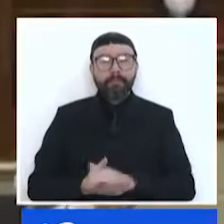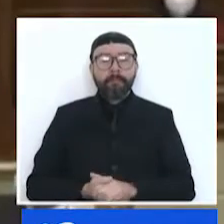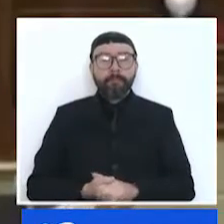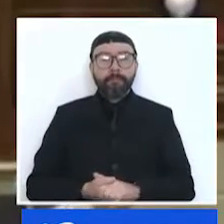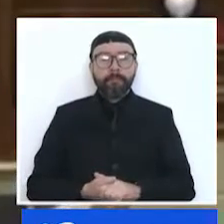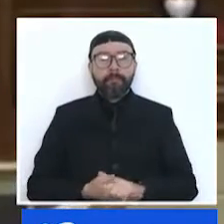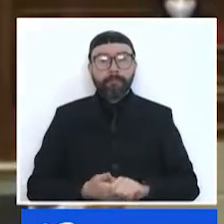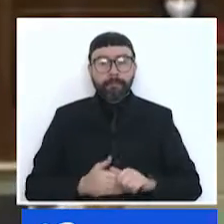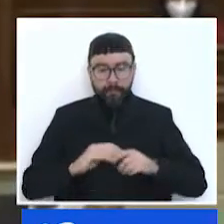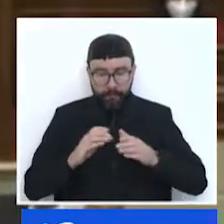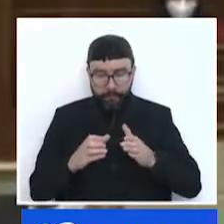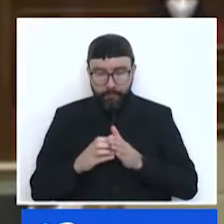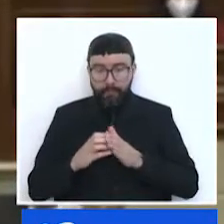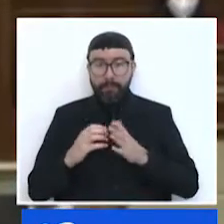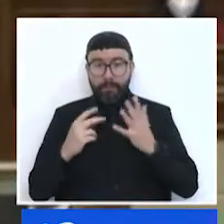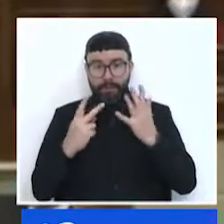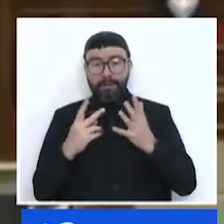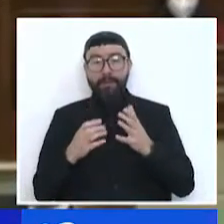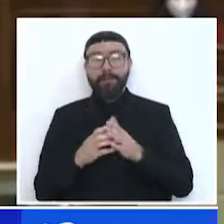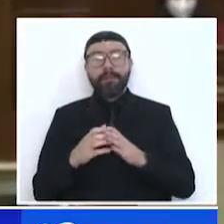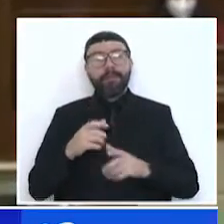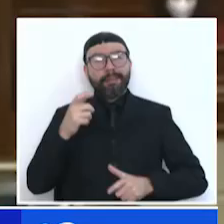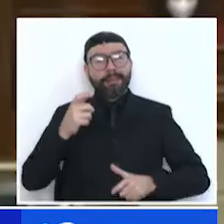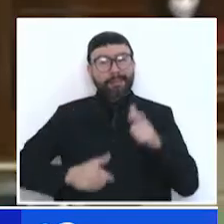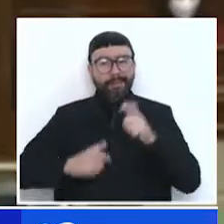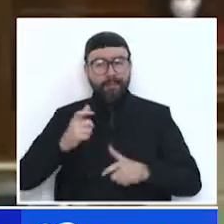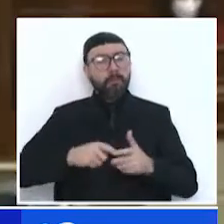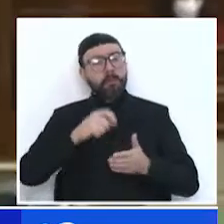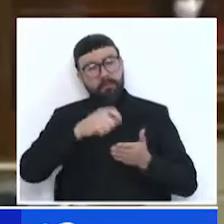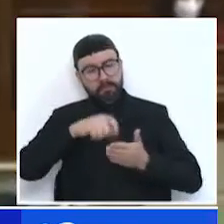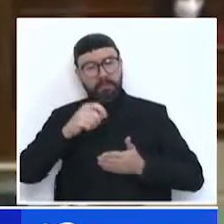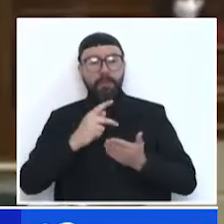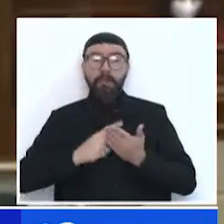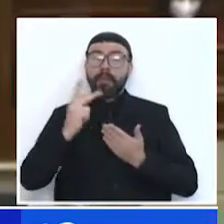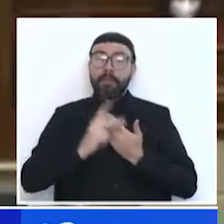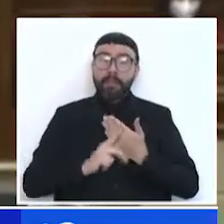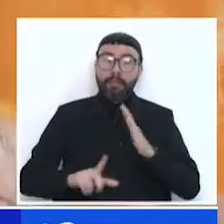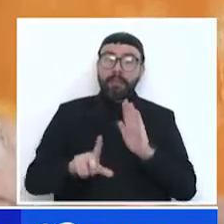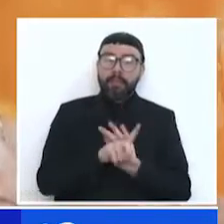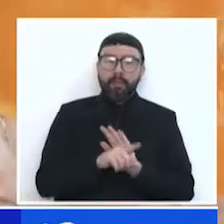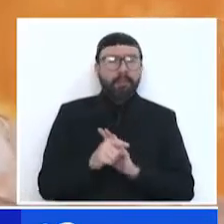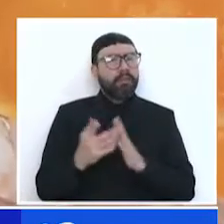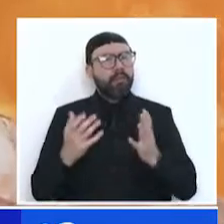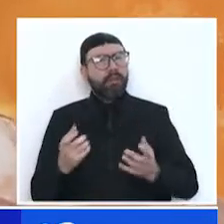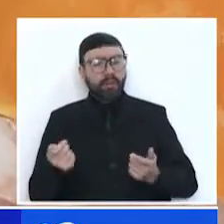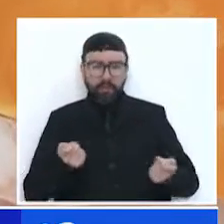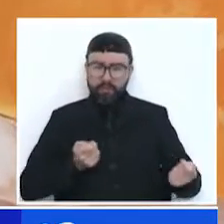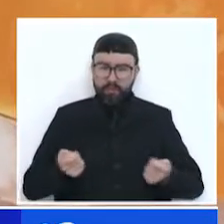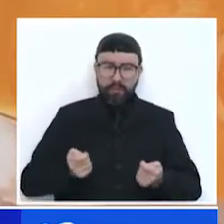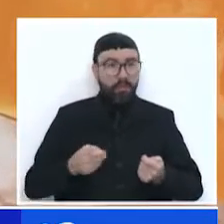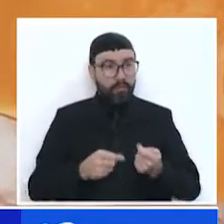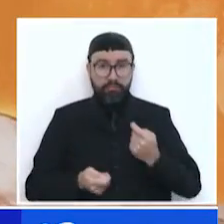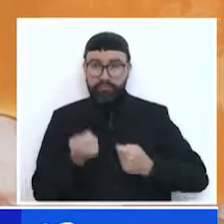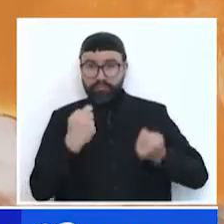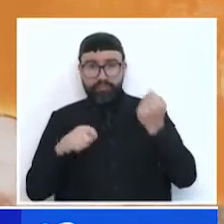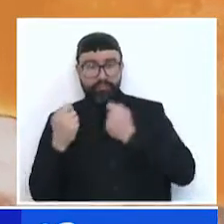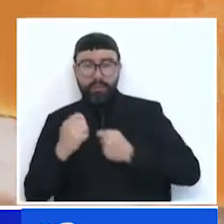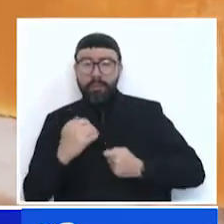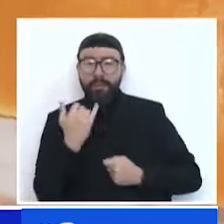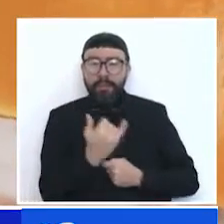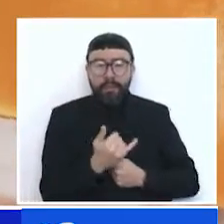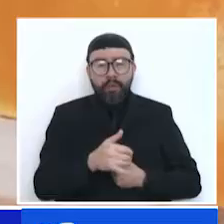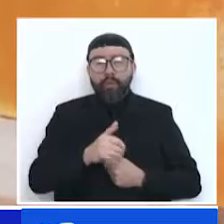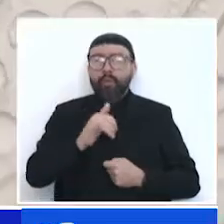La Comisión Séptima de la Cámara de Representantes aprobó un proyecto de ley que busca regular la comercialización de bebidas azucaradas